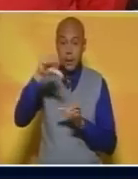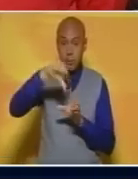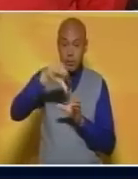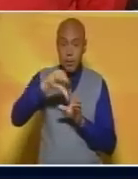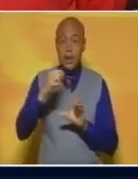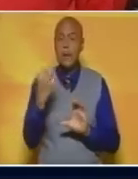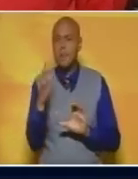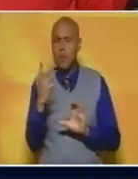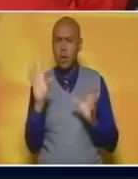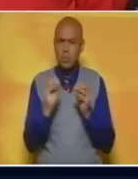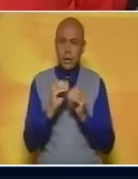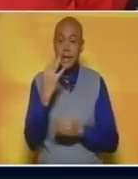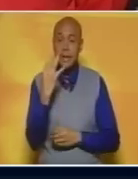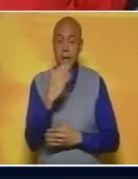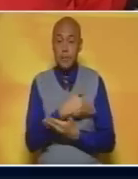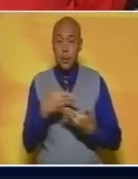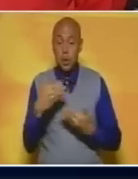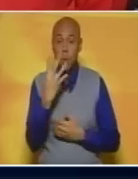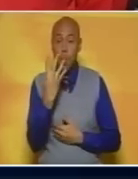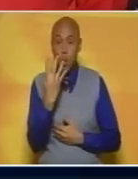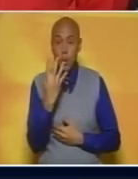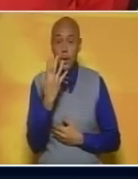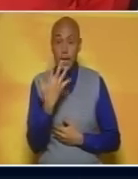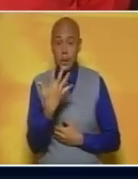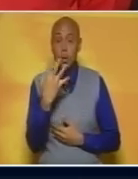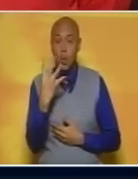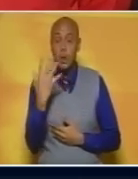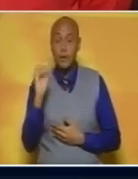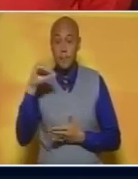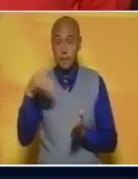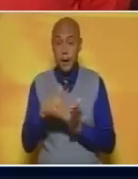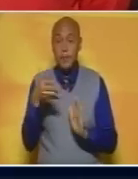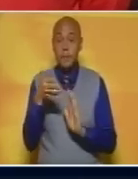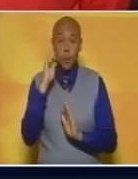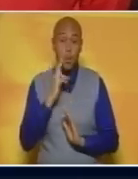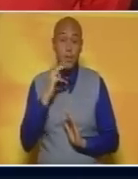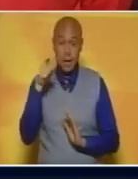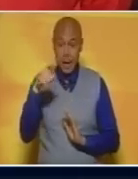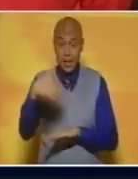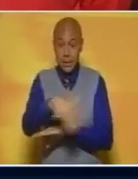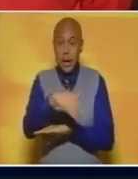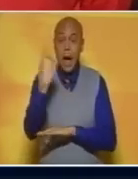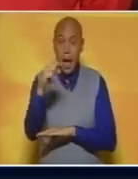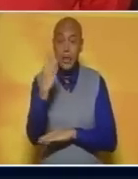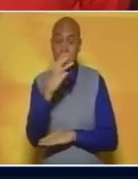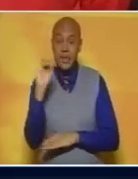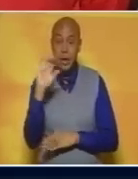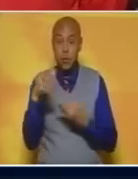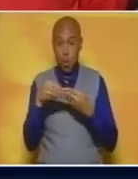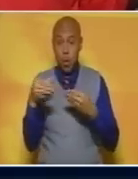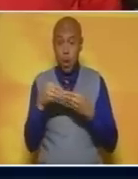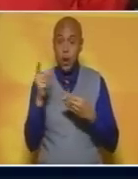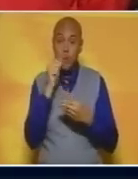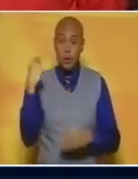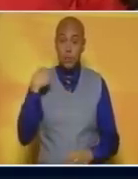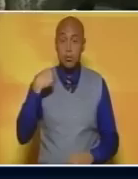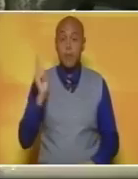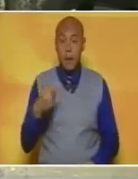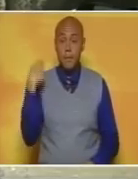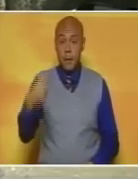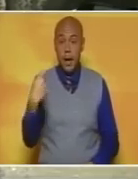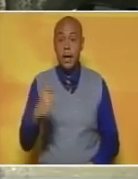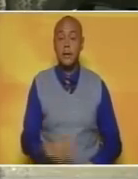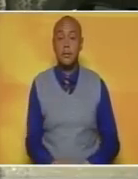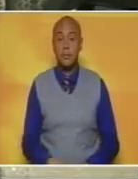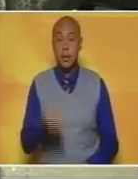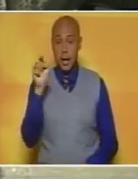en 3.540.000 bolívares. Déjeme decirle que eso en la calle vale $300, que es lo que nos piden a nosotros en la calle. A raíz